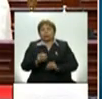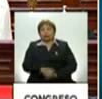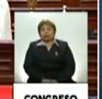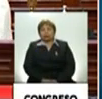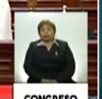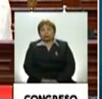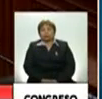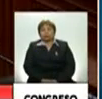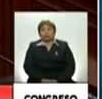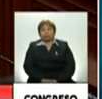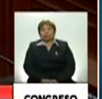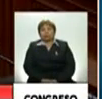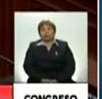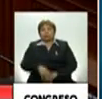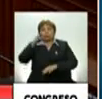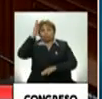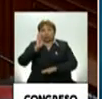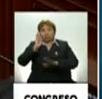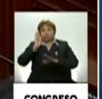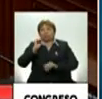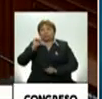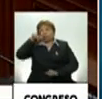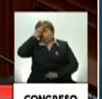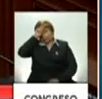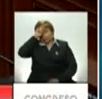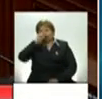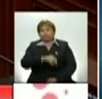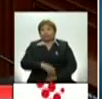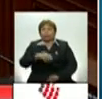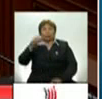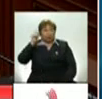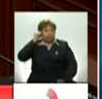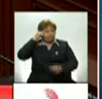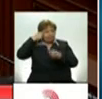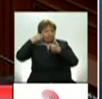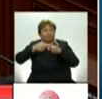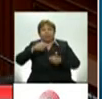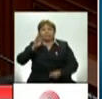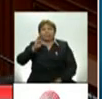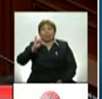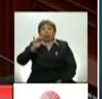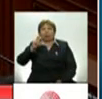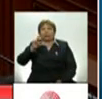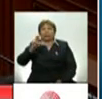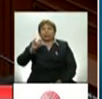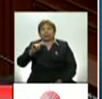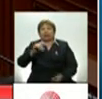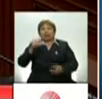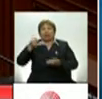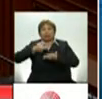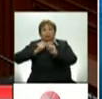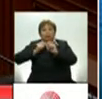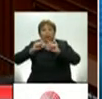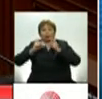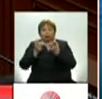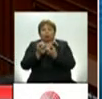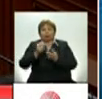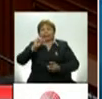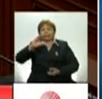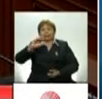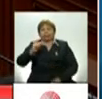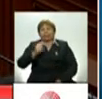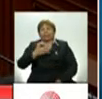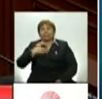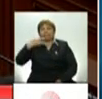fraude incluso en las elecciones? ¿Qué indicios tienen ustedes y cómo se está haciendo esta